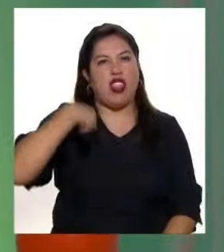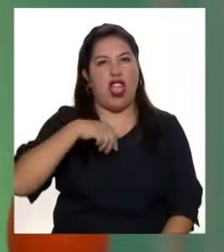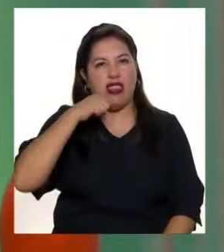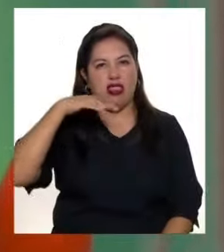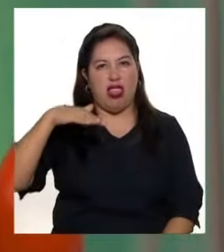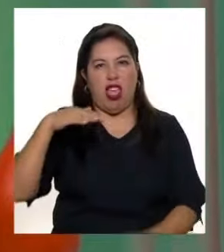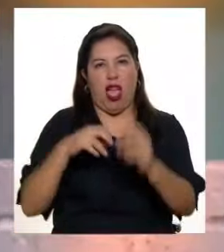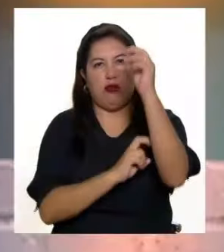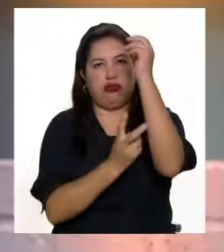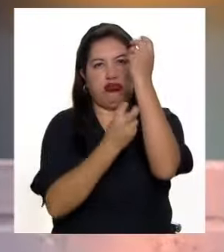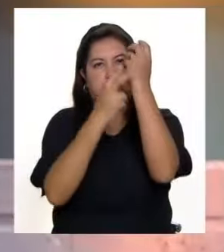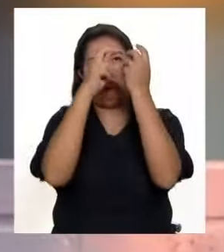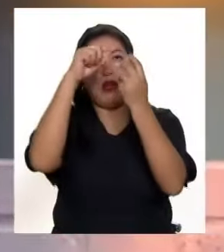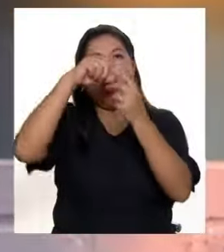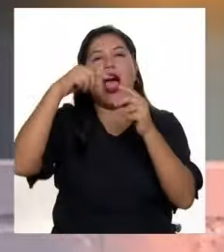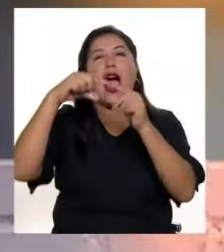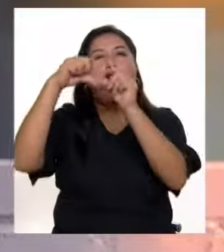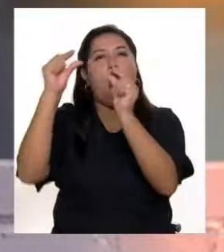comida. Ah, y no sé si